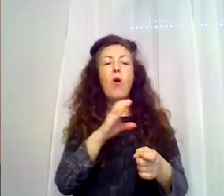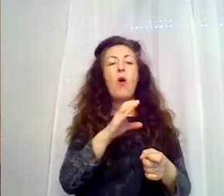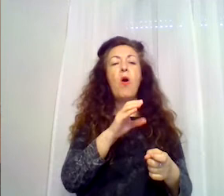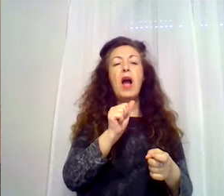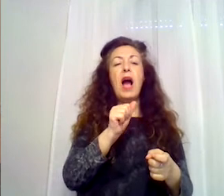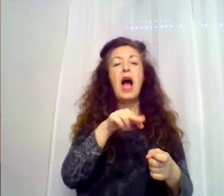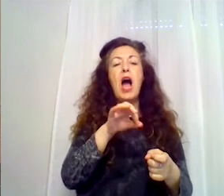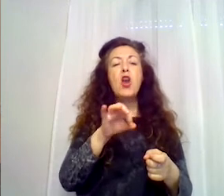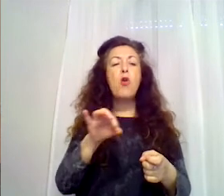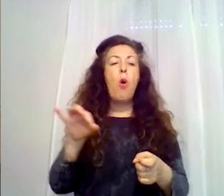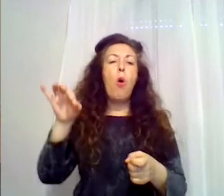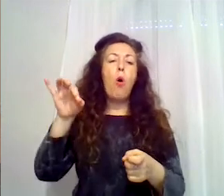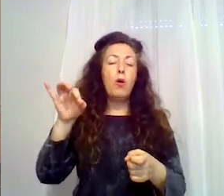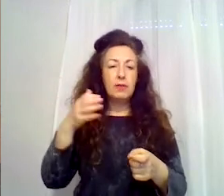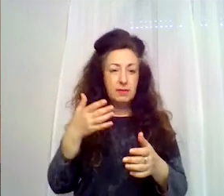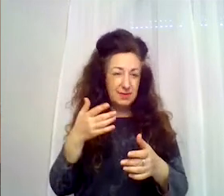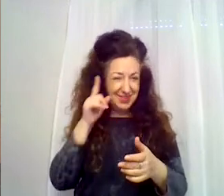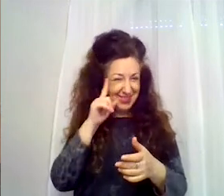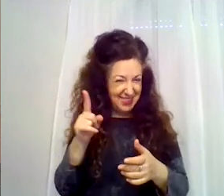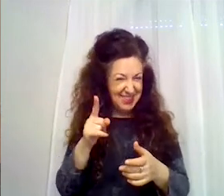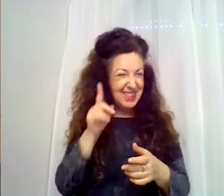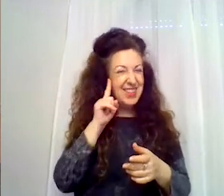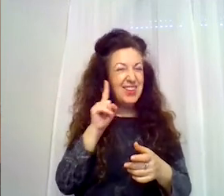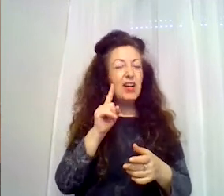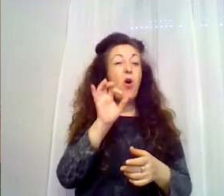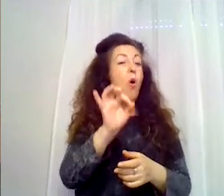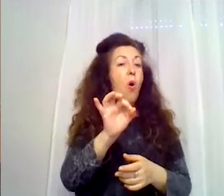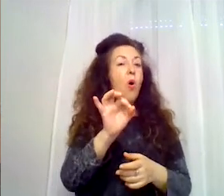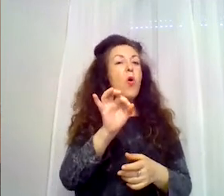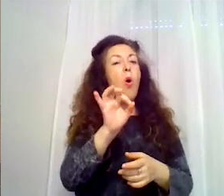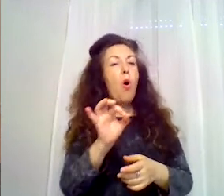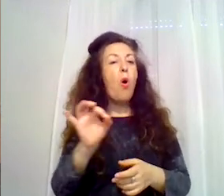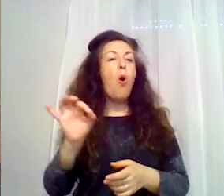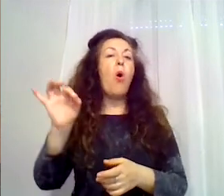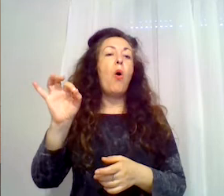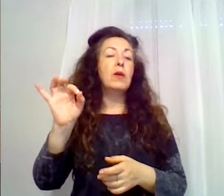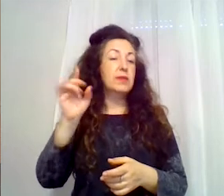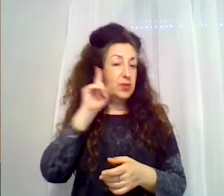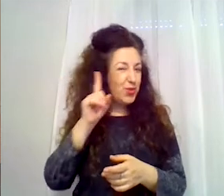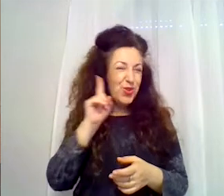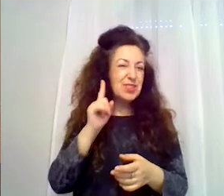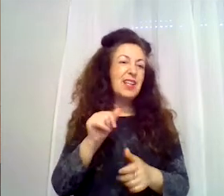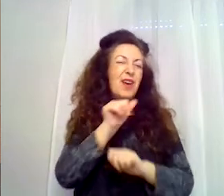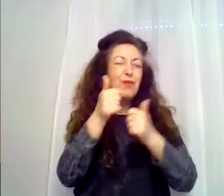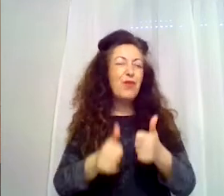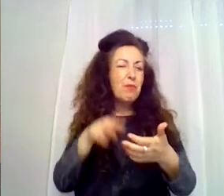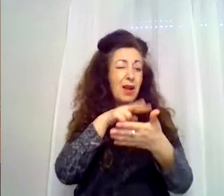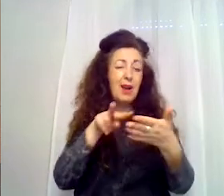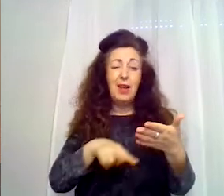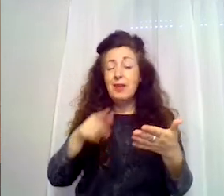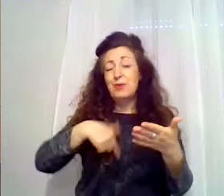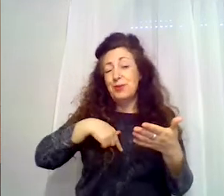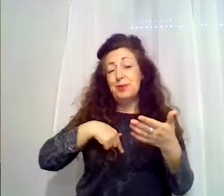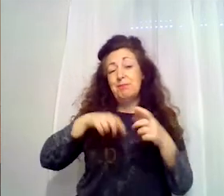sílabas acentuadas, sílabas tónicas, sílabas átonas. Las sílabas tónicas se corresponden a